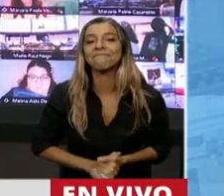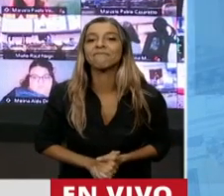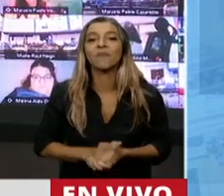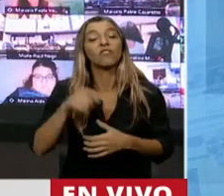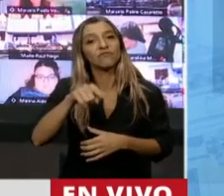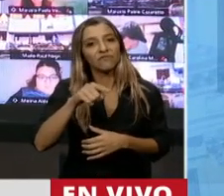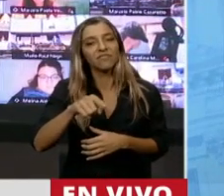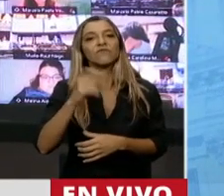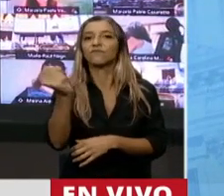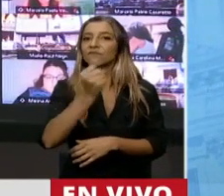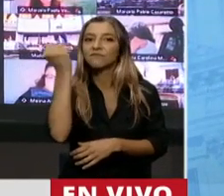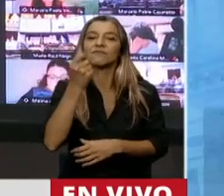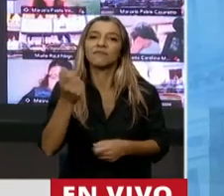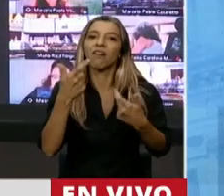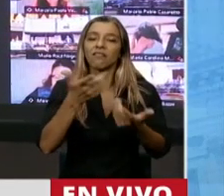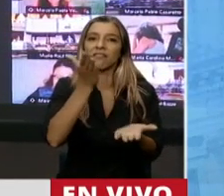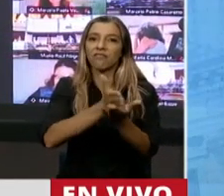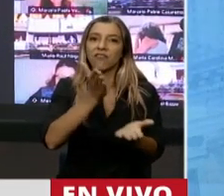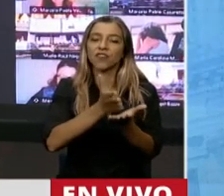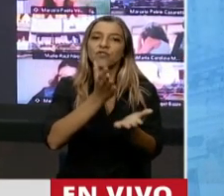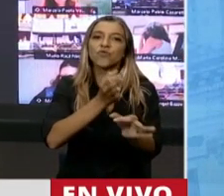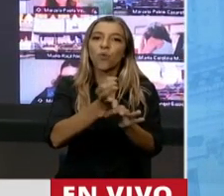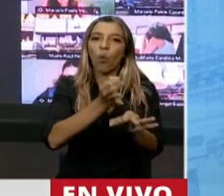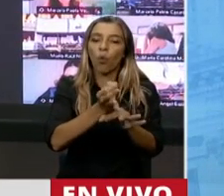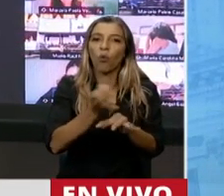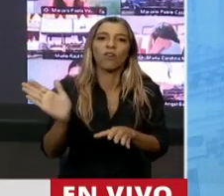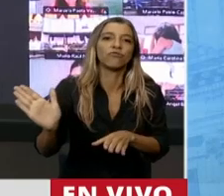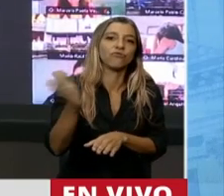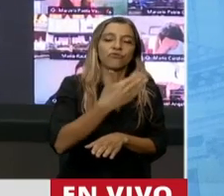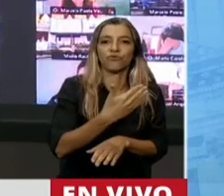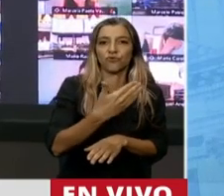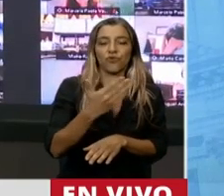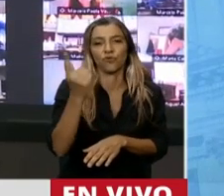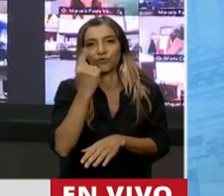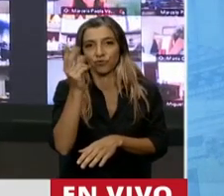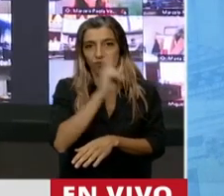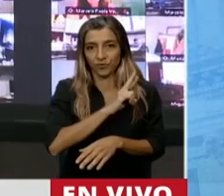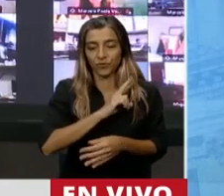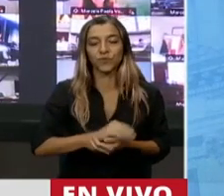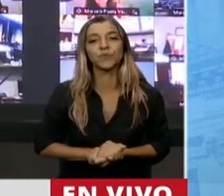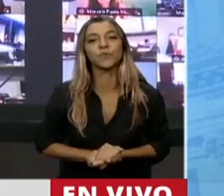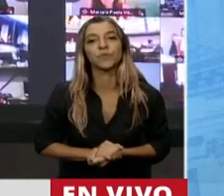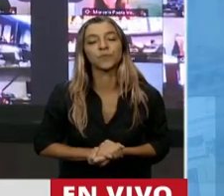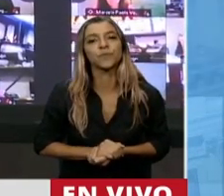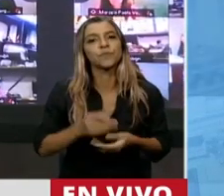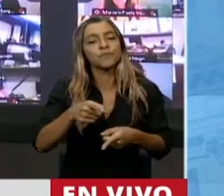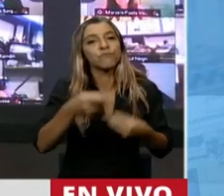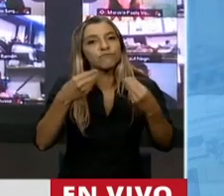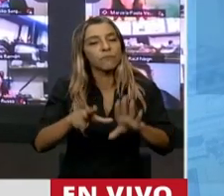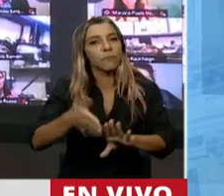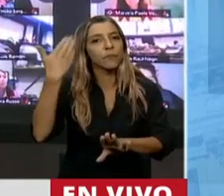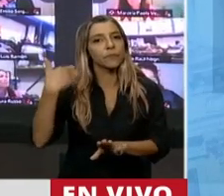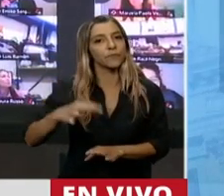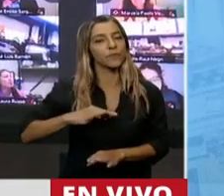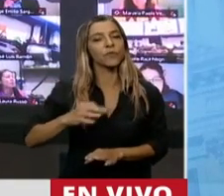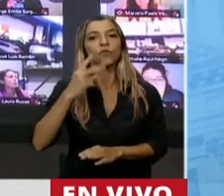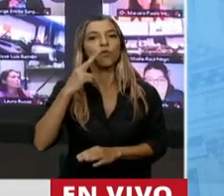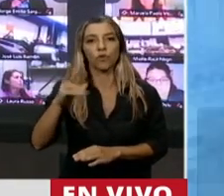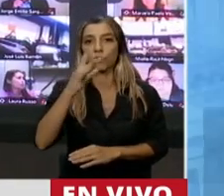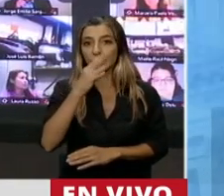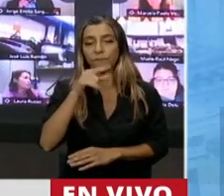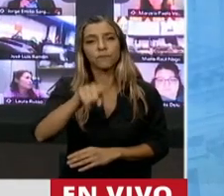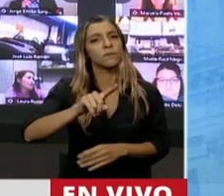garantizar el derecho a la educación de todos y de todas. Y comenzó en el año 2014 y fue una